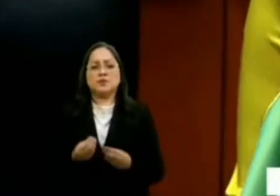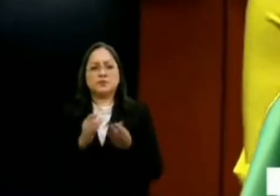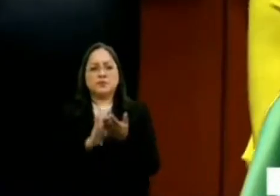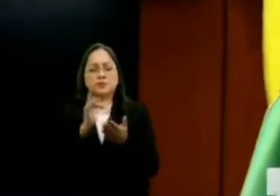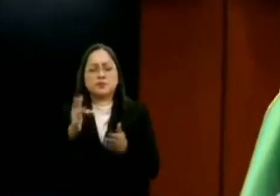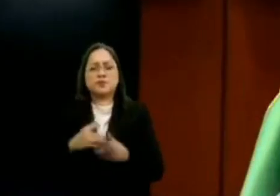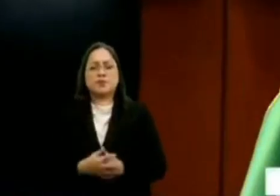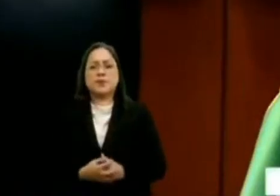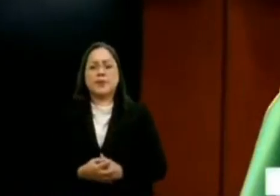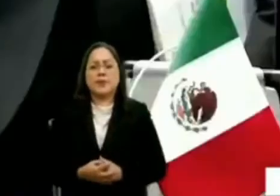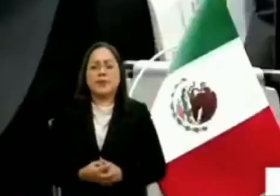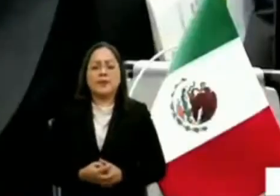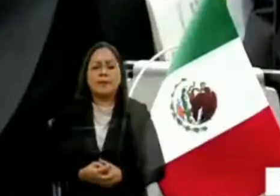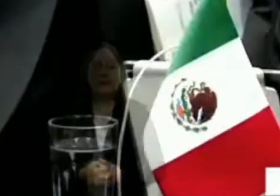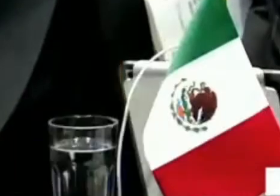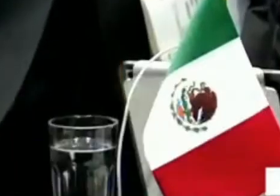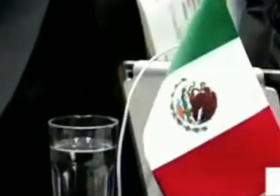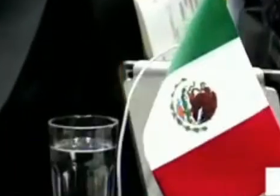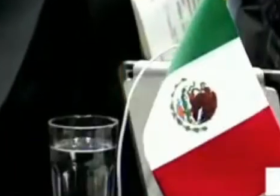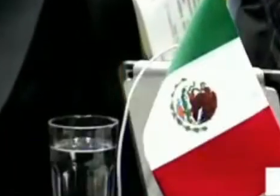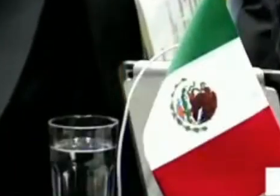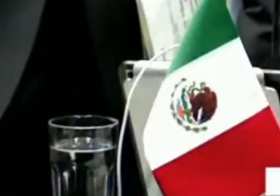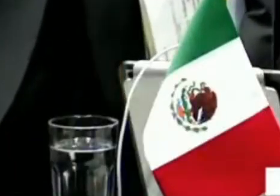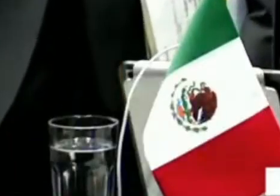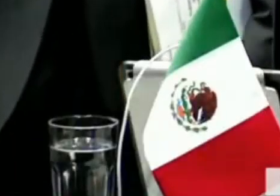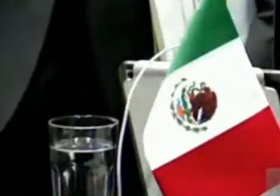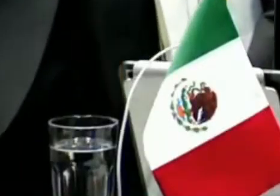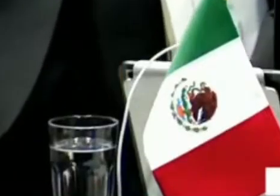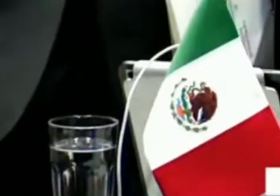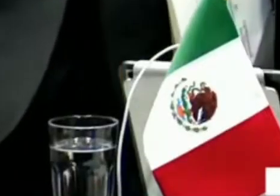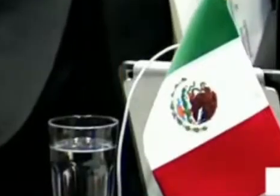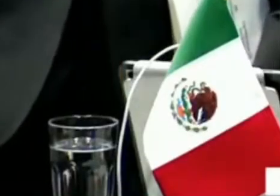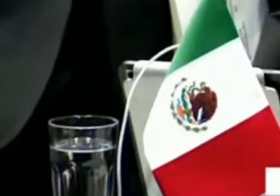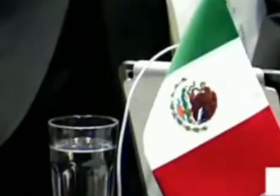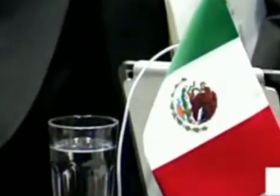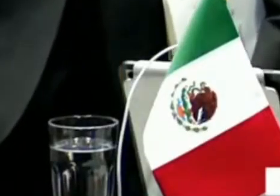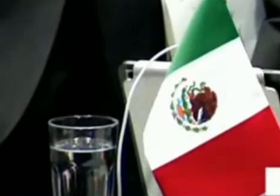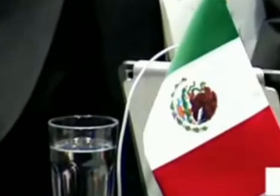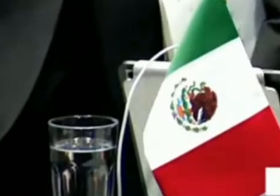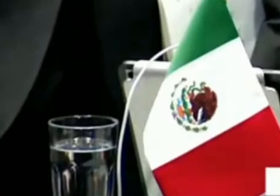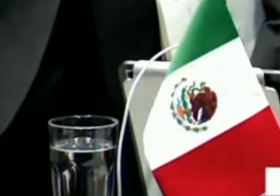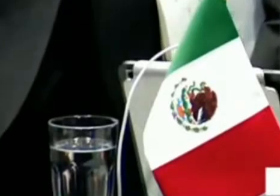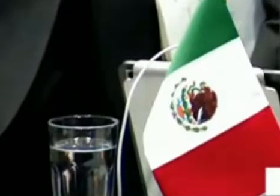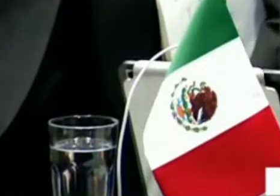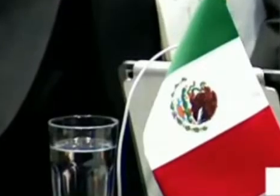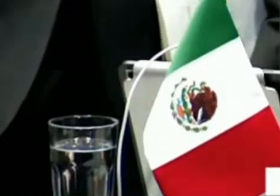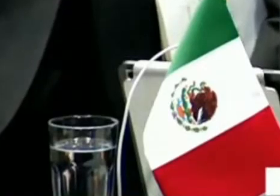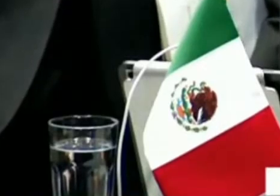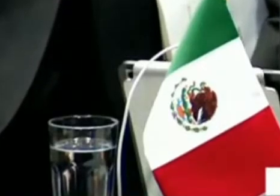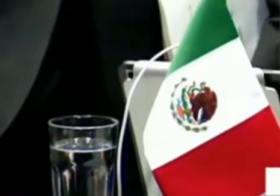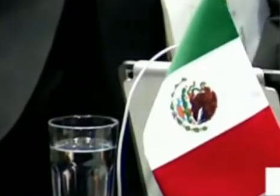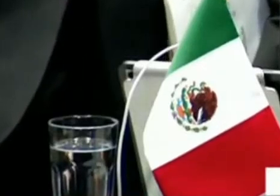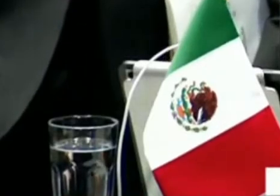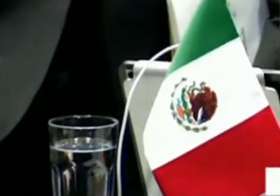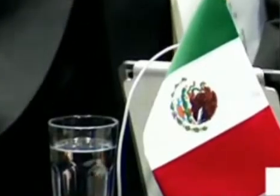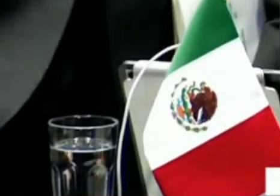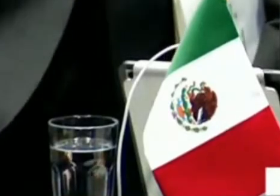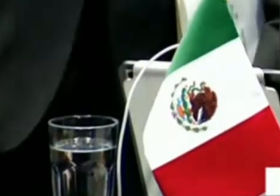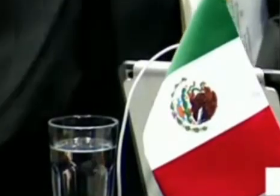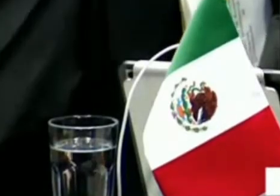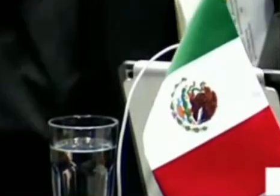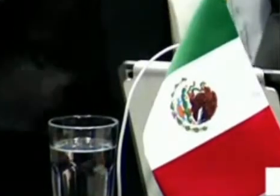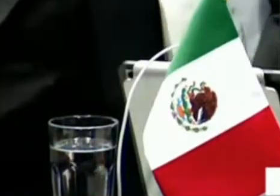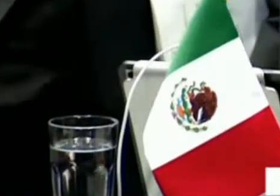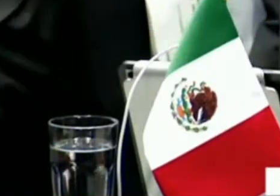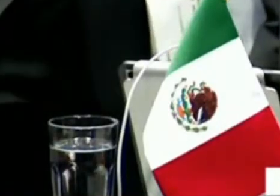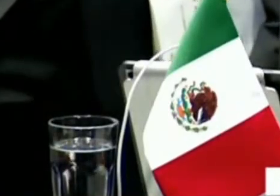hay desazón, hay furia ya no contenida, sino está saliendo por todos lados. Esta reforma